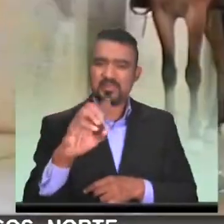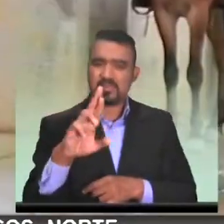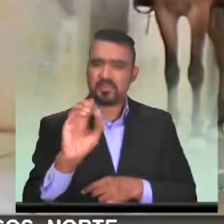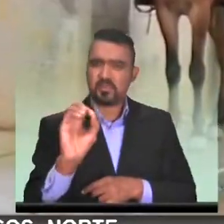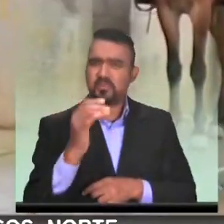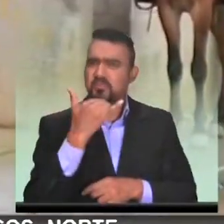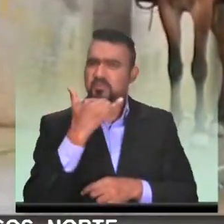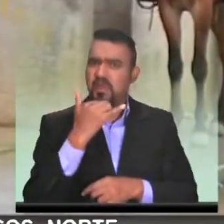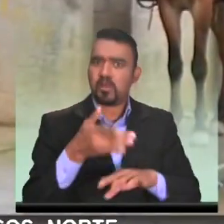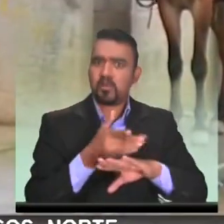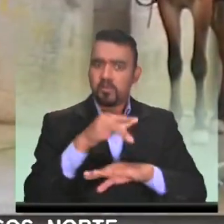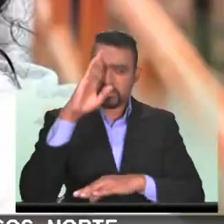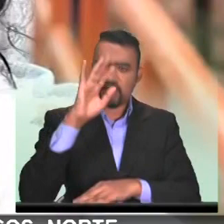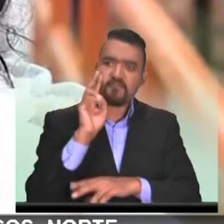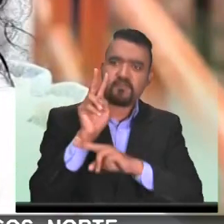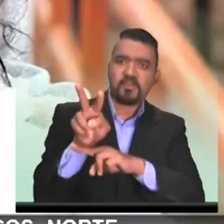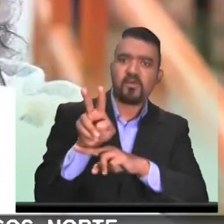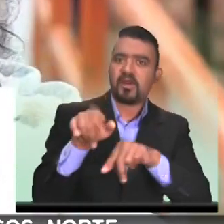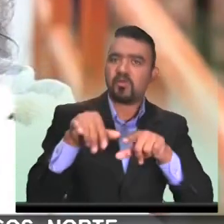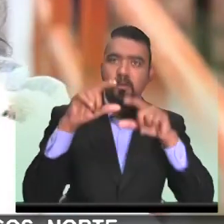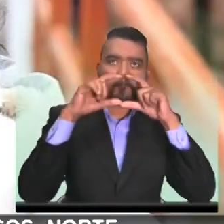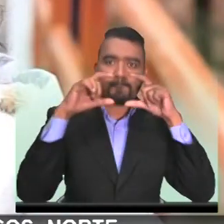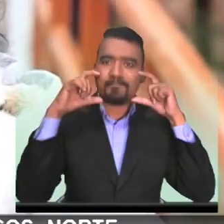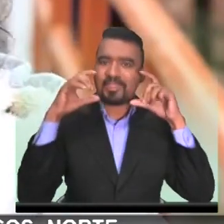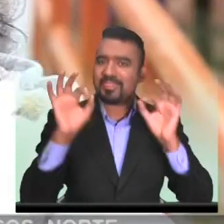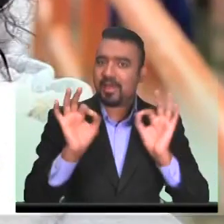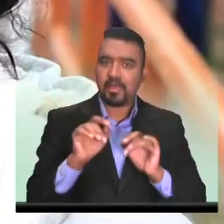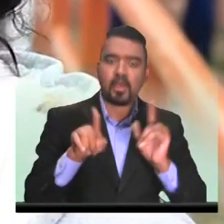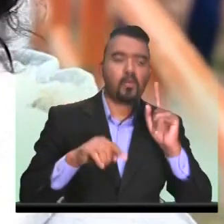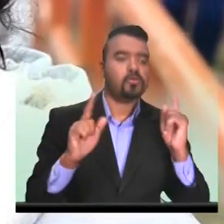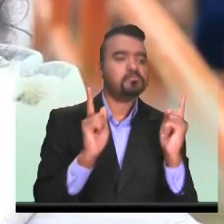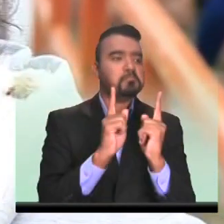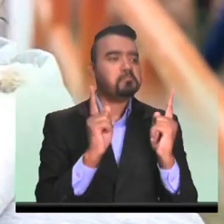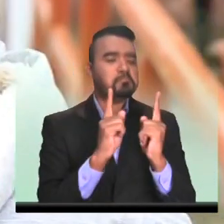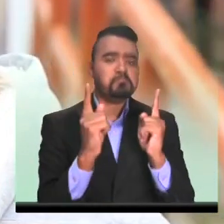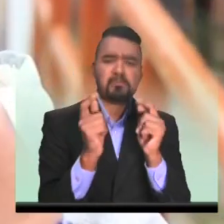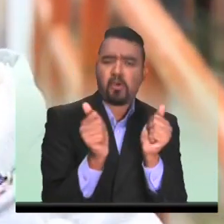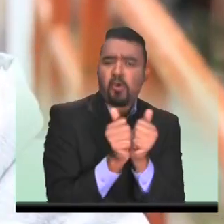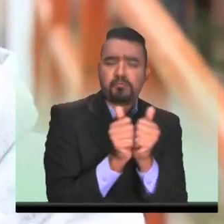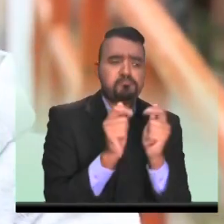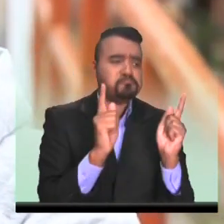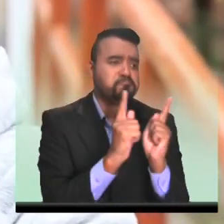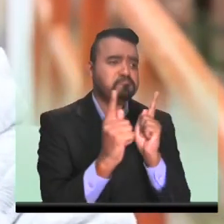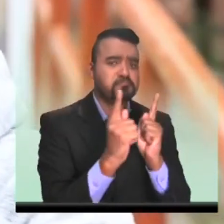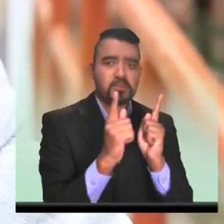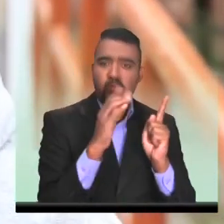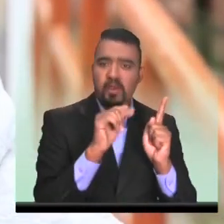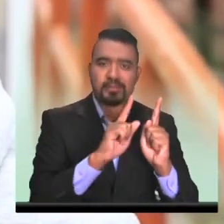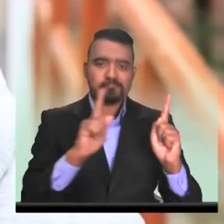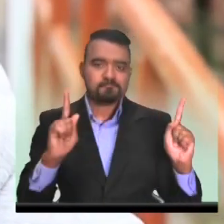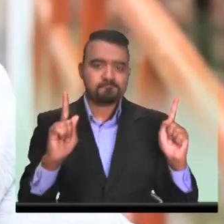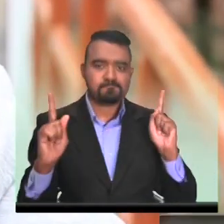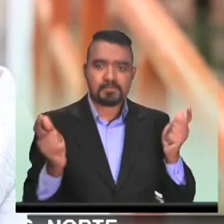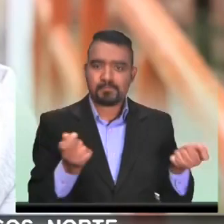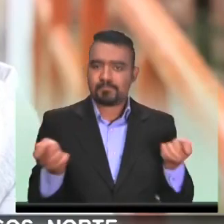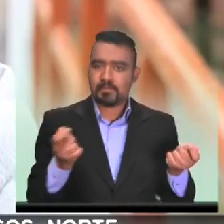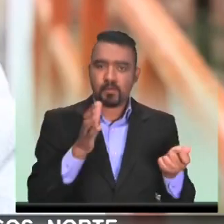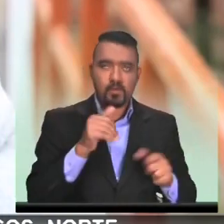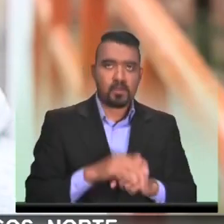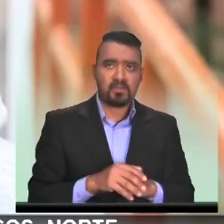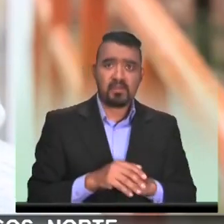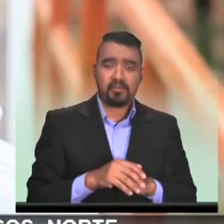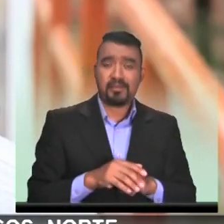y poco distanciamiento social a veces como que se confía un poco por pues por lo que no usa el